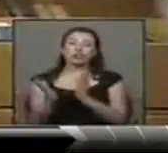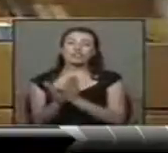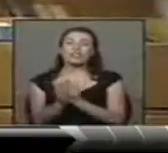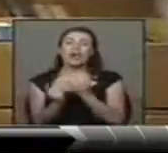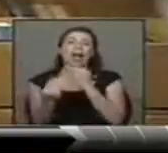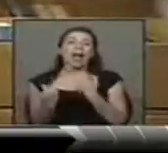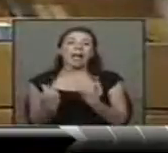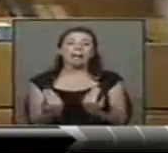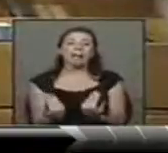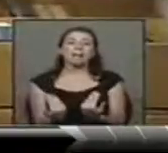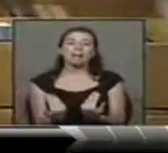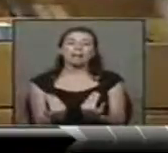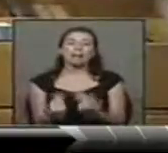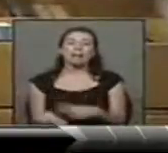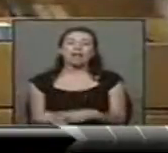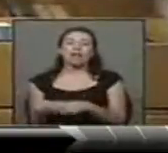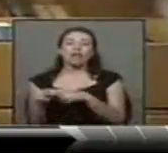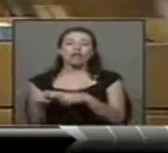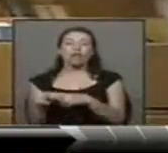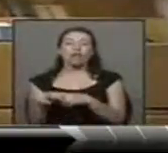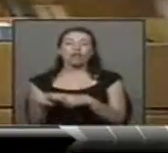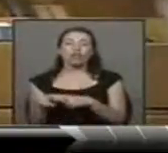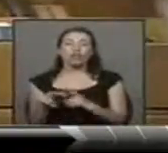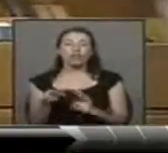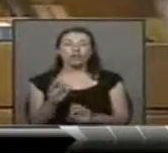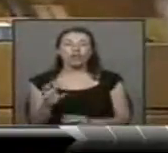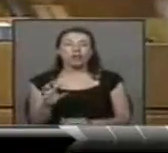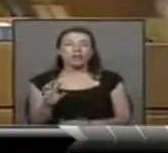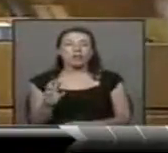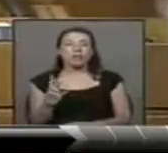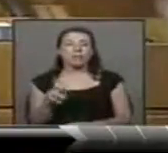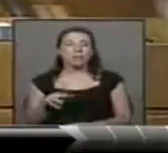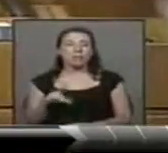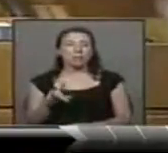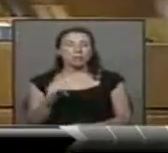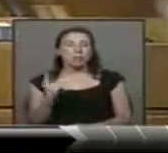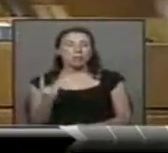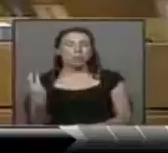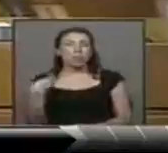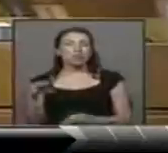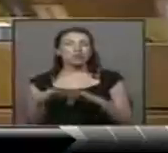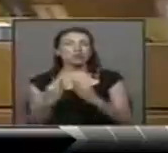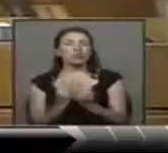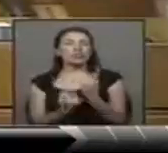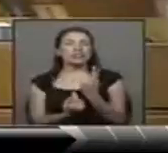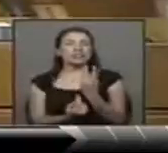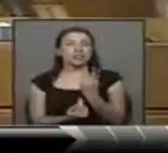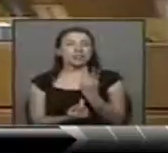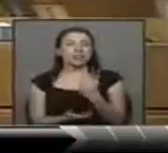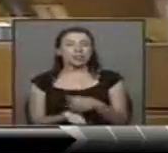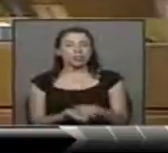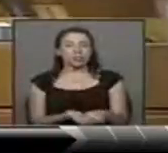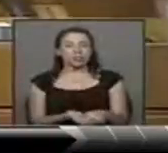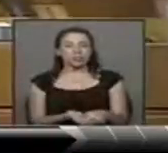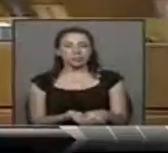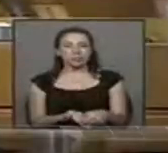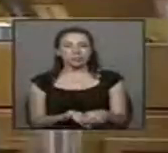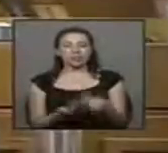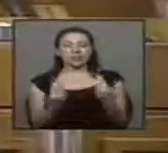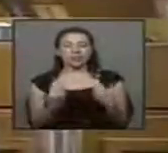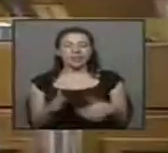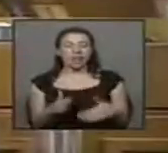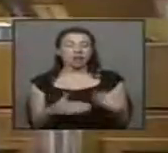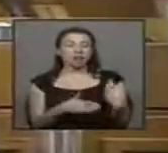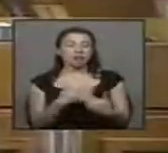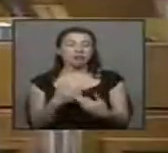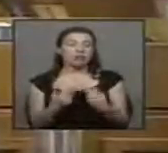escuela de emergencia con fondos FRIL, PMU y municipales, ascendiendo a un valor total de 132 millones. Ya han